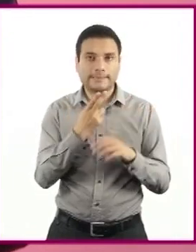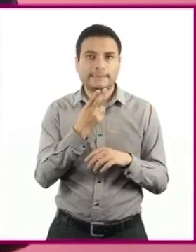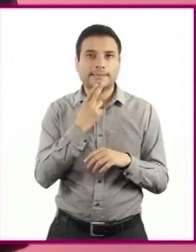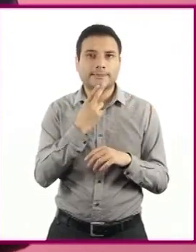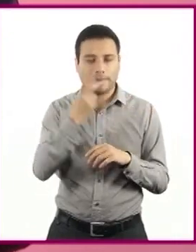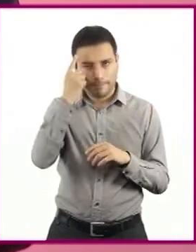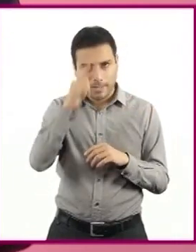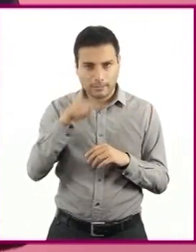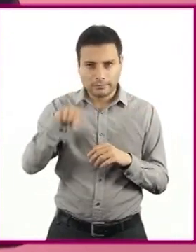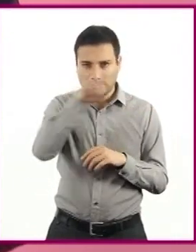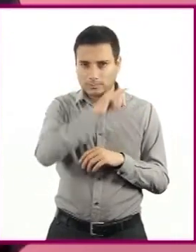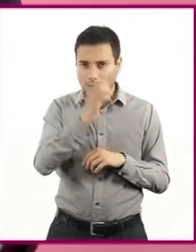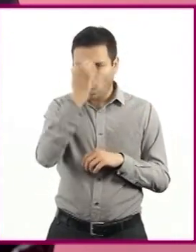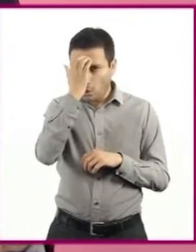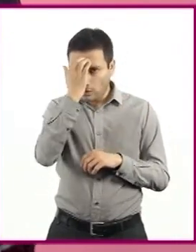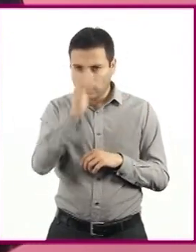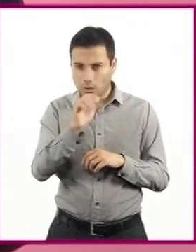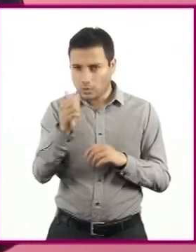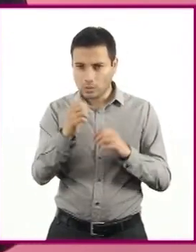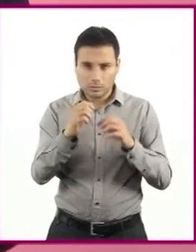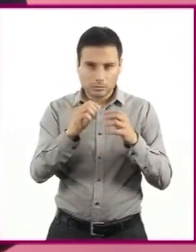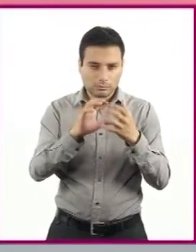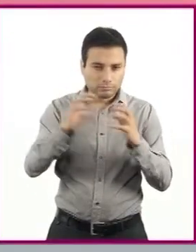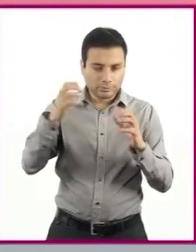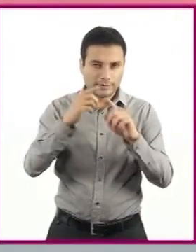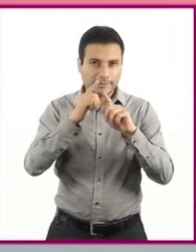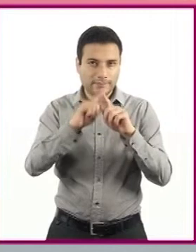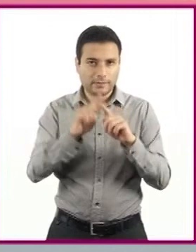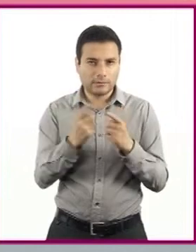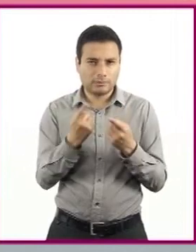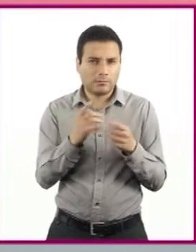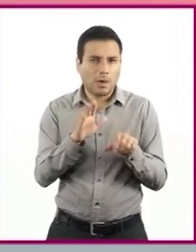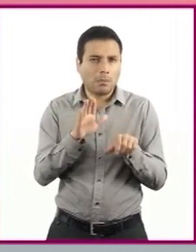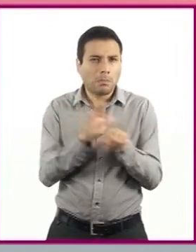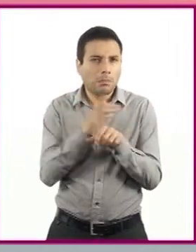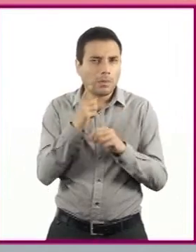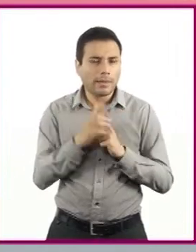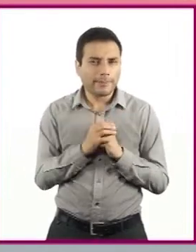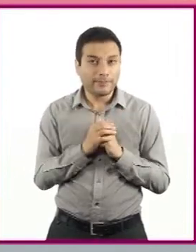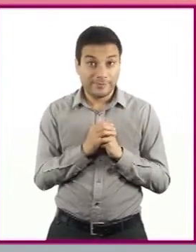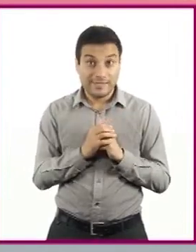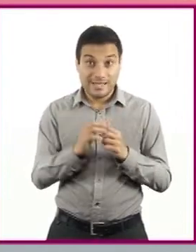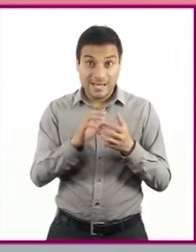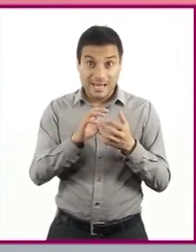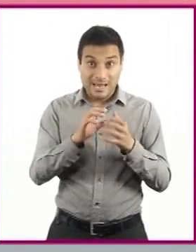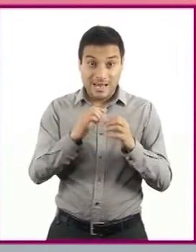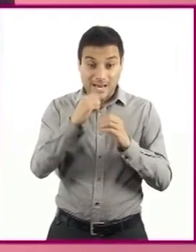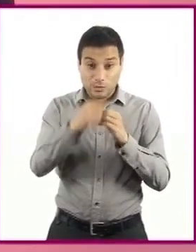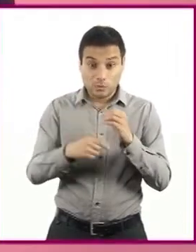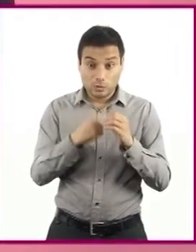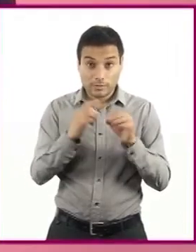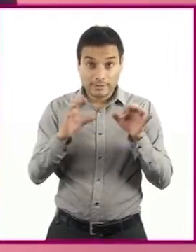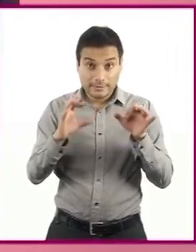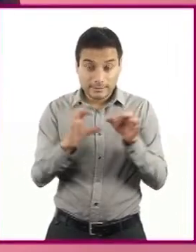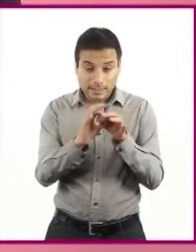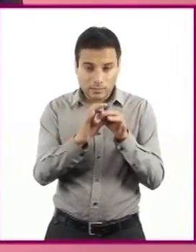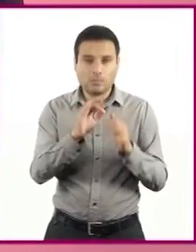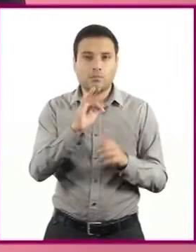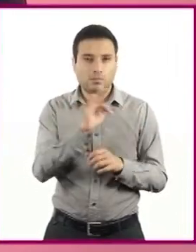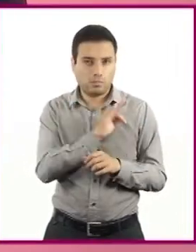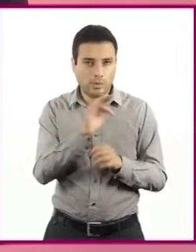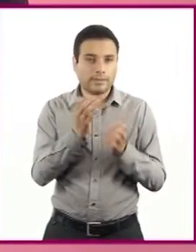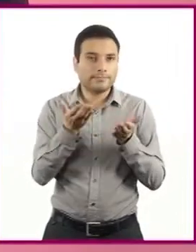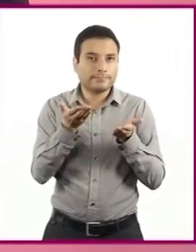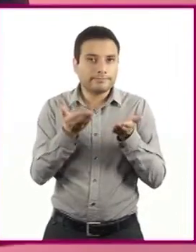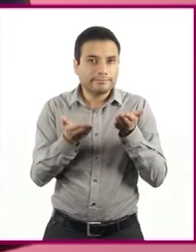el comportamiento de muchas otras sustancias, ya que al estar unidos los átomos adquieren una situación más estable al